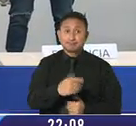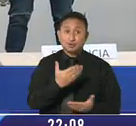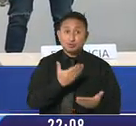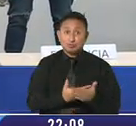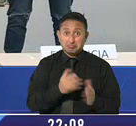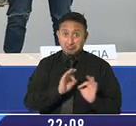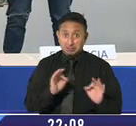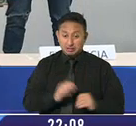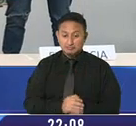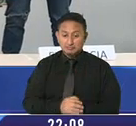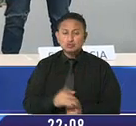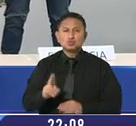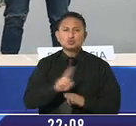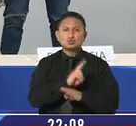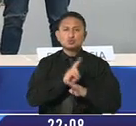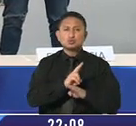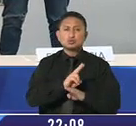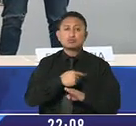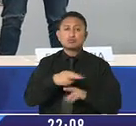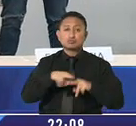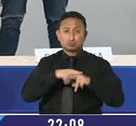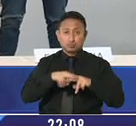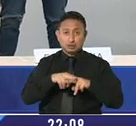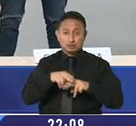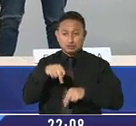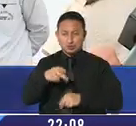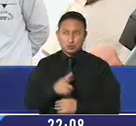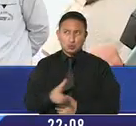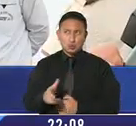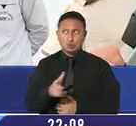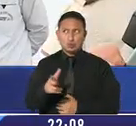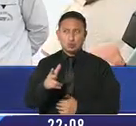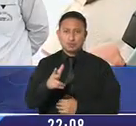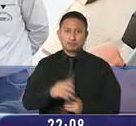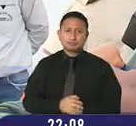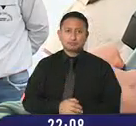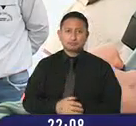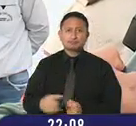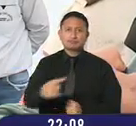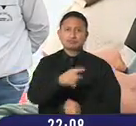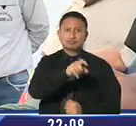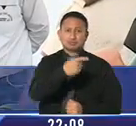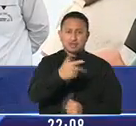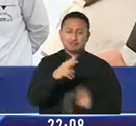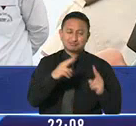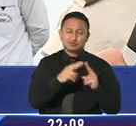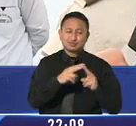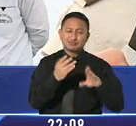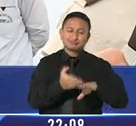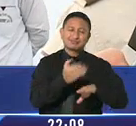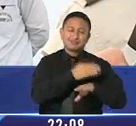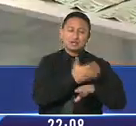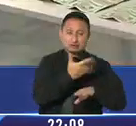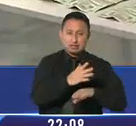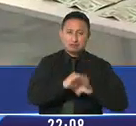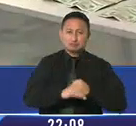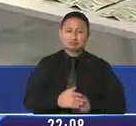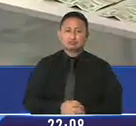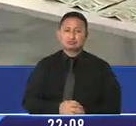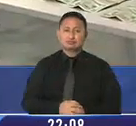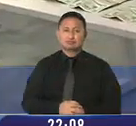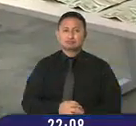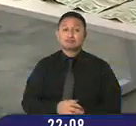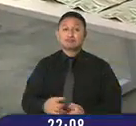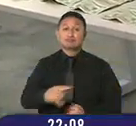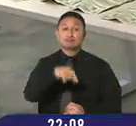sospechas, utilizaban un carro amarillo tipo taxi. Uno de ellos ya es conocido para nosotros, ya participó en otro hecho delictivo. Los